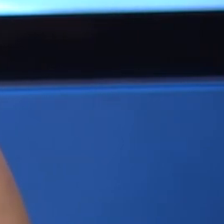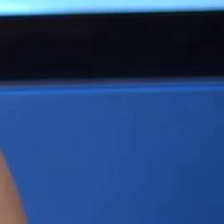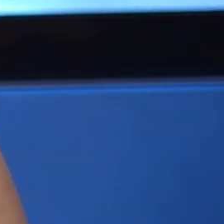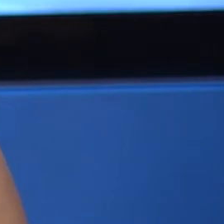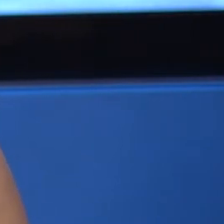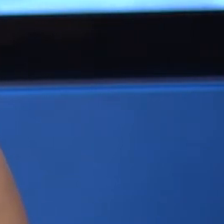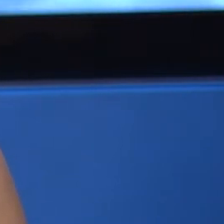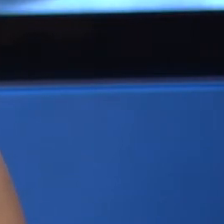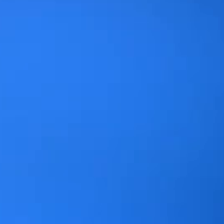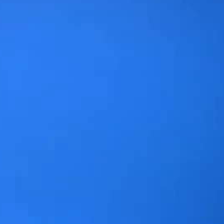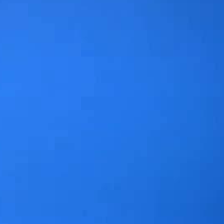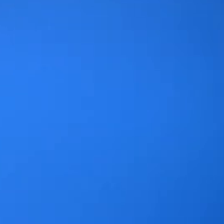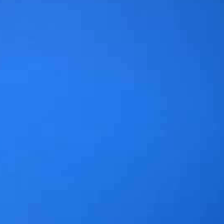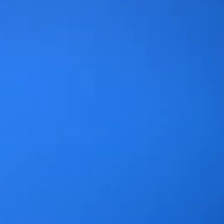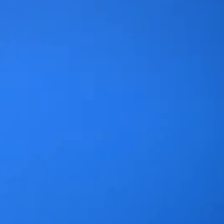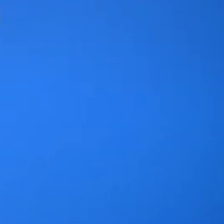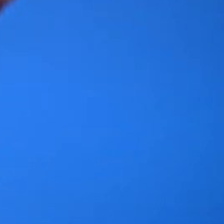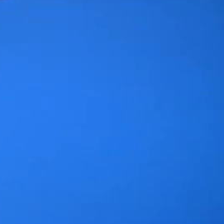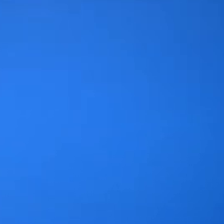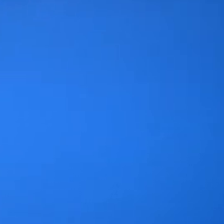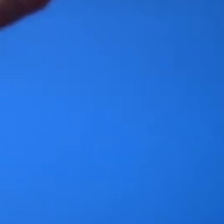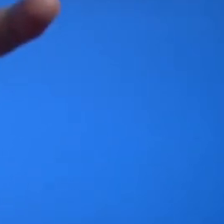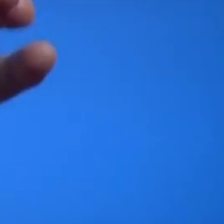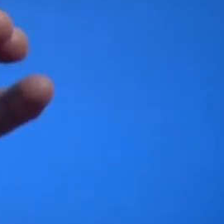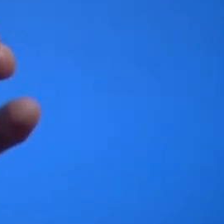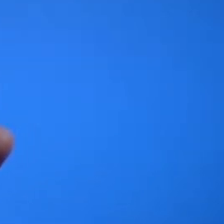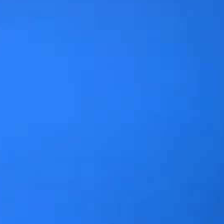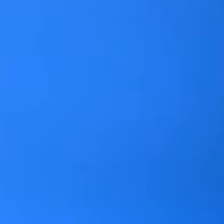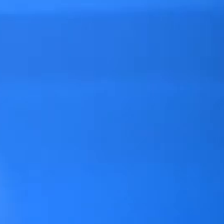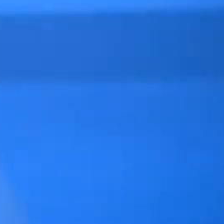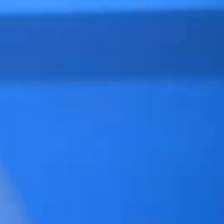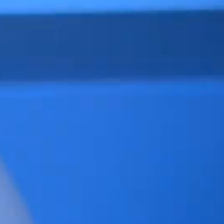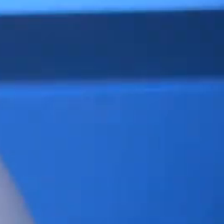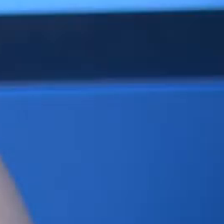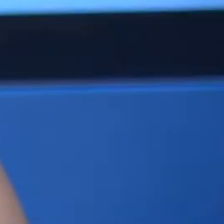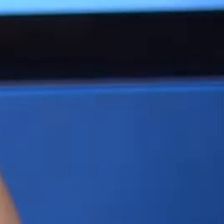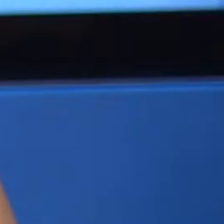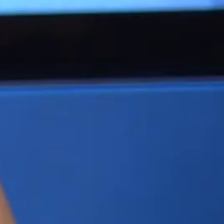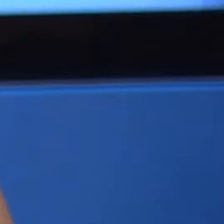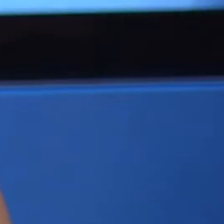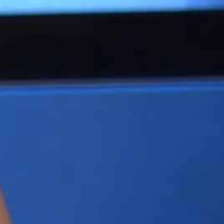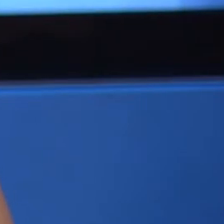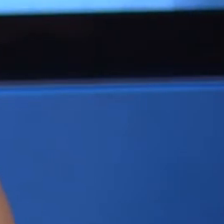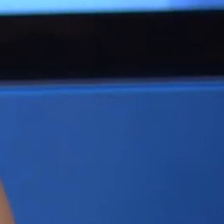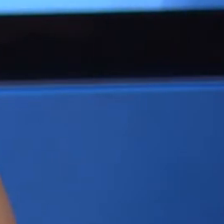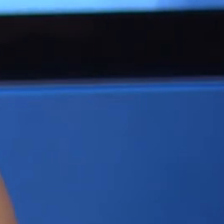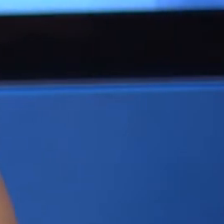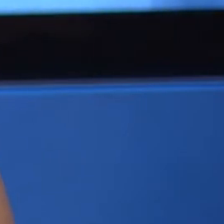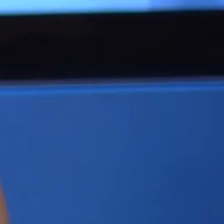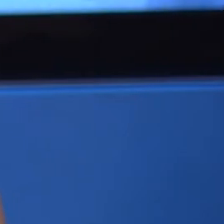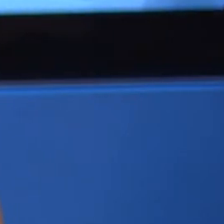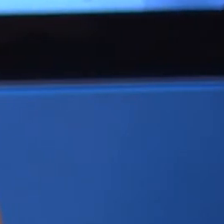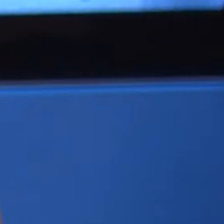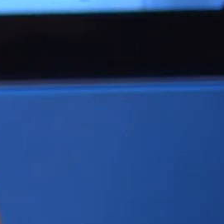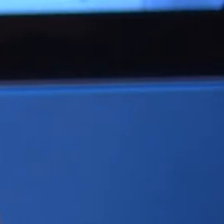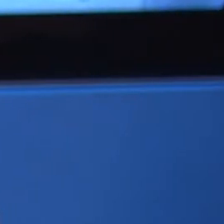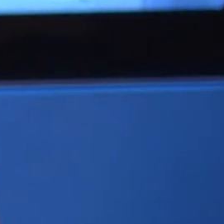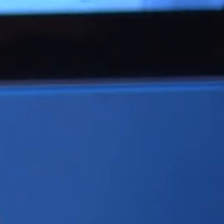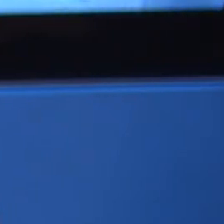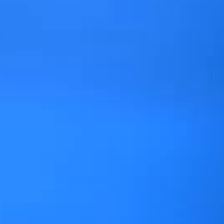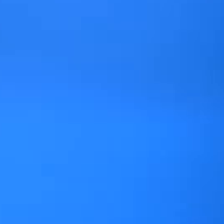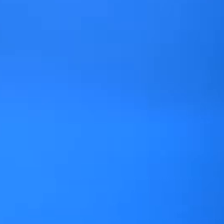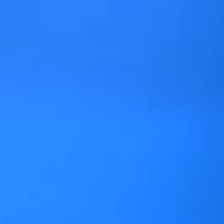tloktaye toyekei, kren karbañarbata, namutaye toyekei, kren diudape,